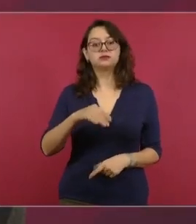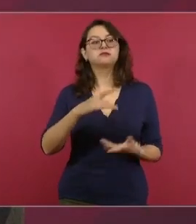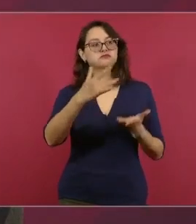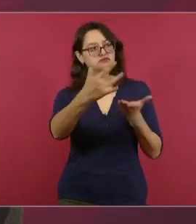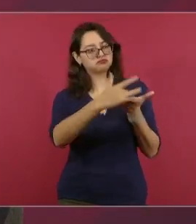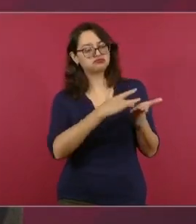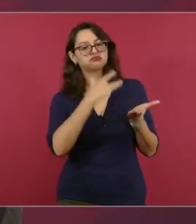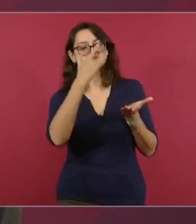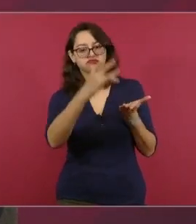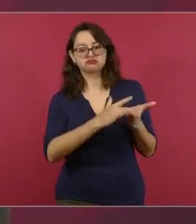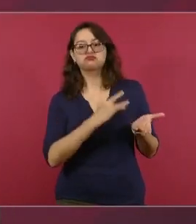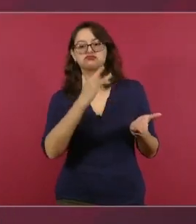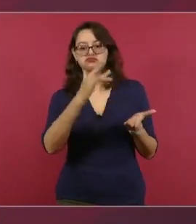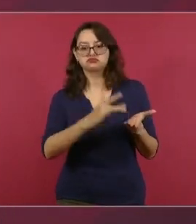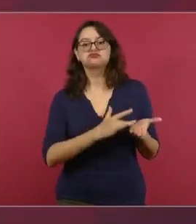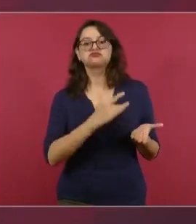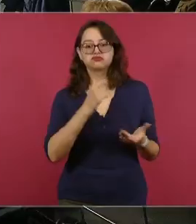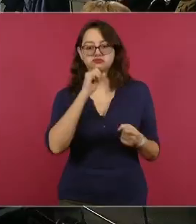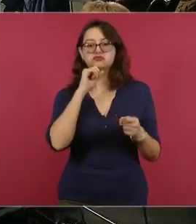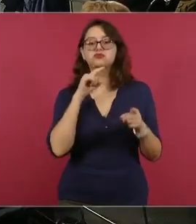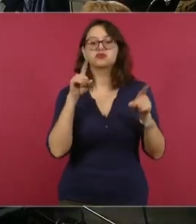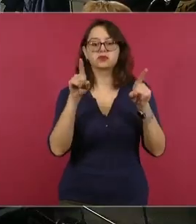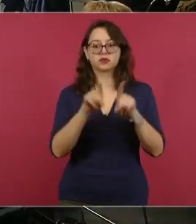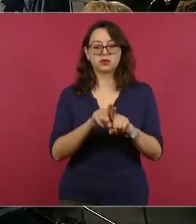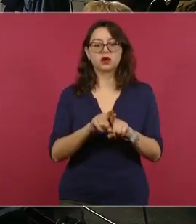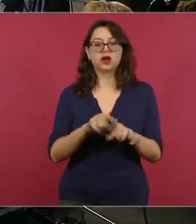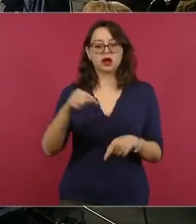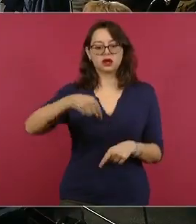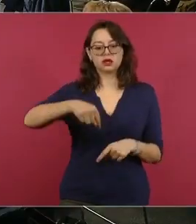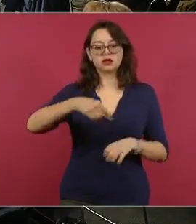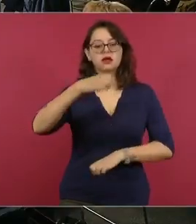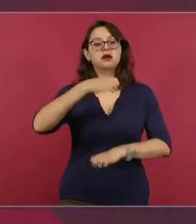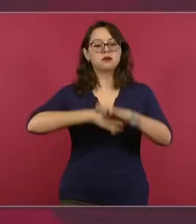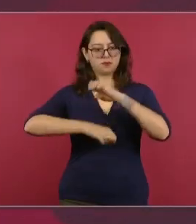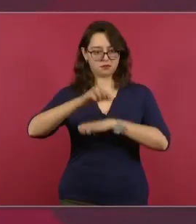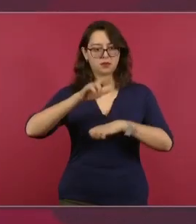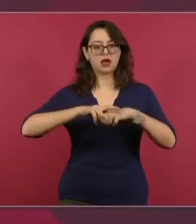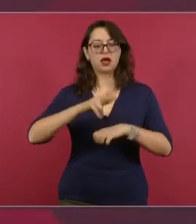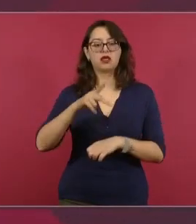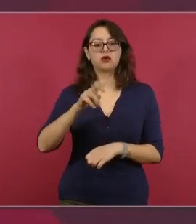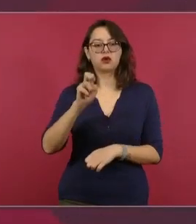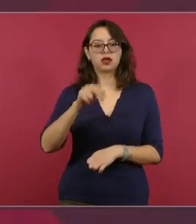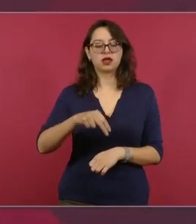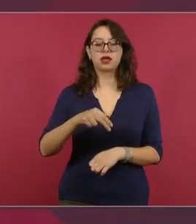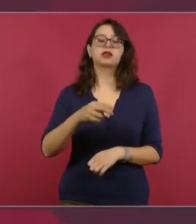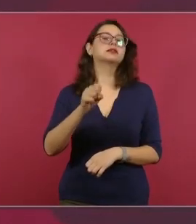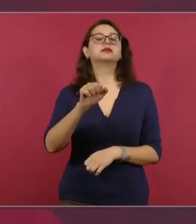a través del embajador Ken Salazar. Me mandó